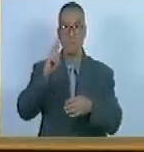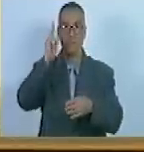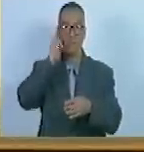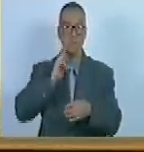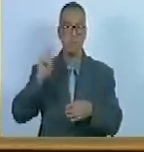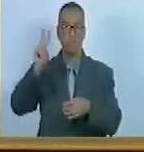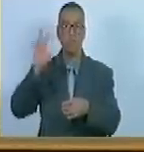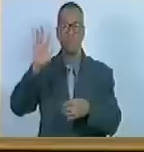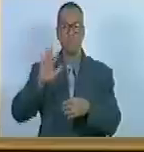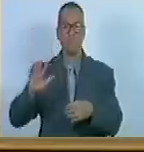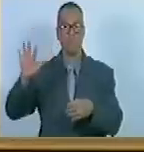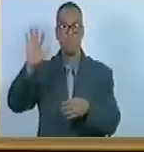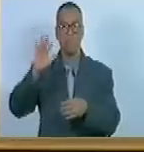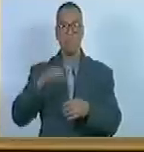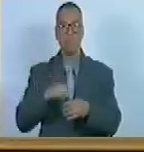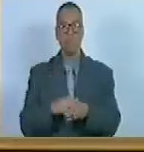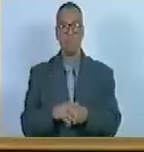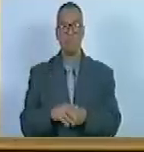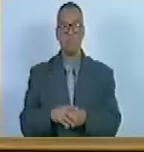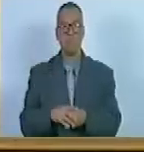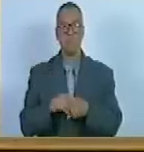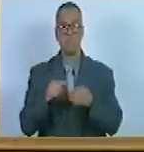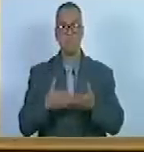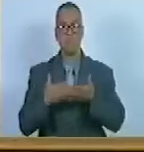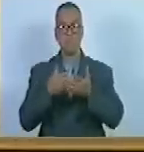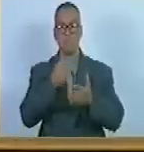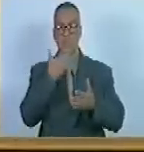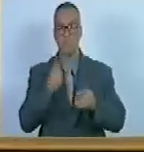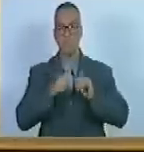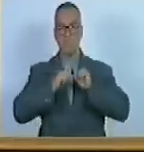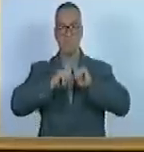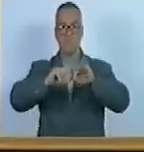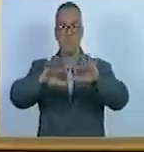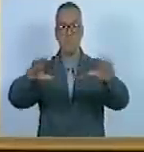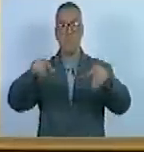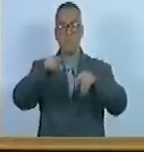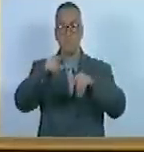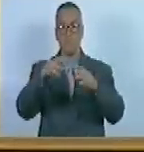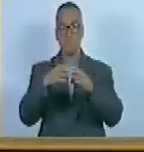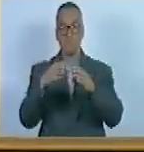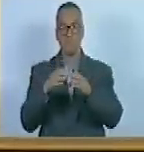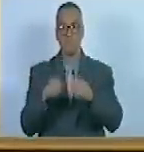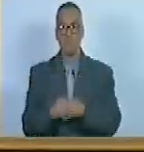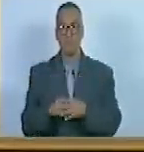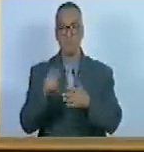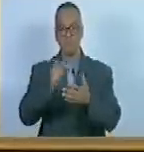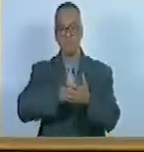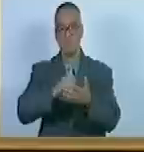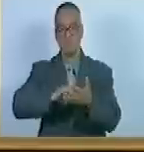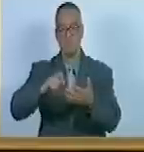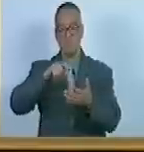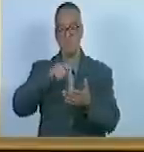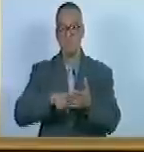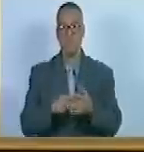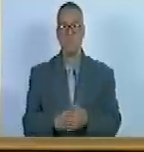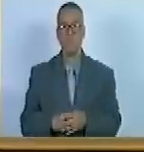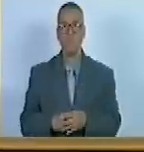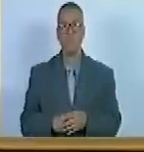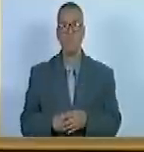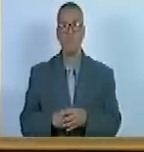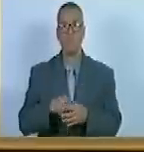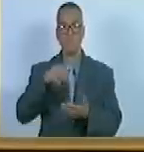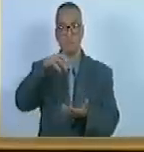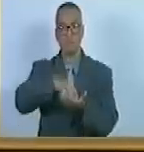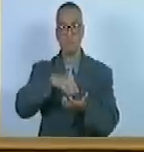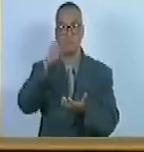República Bolivariana de Venezuela y dar máxima difusión del mismo, dado, firmado y sellado